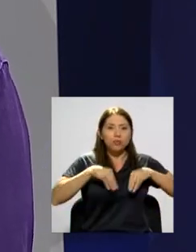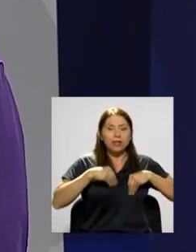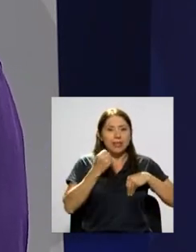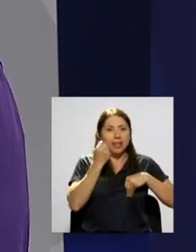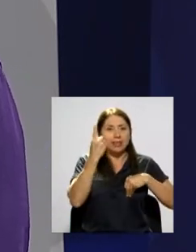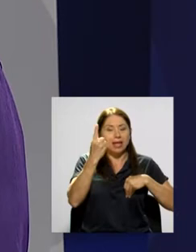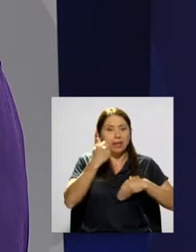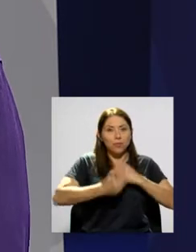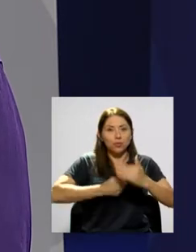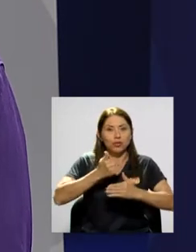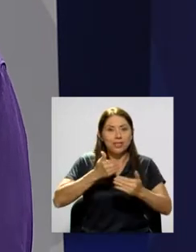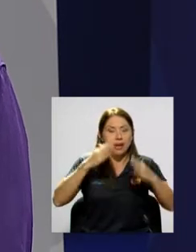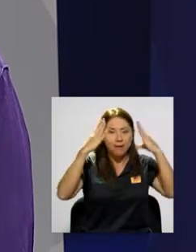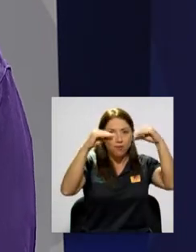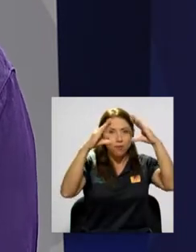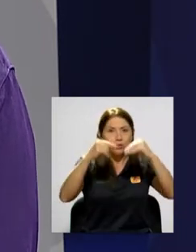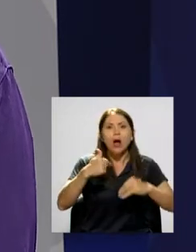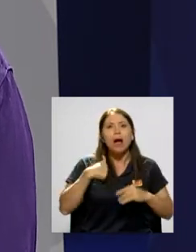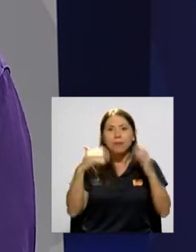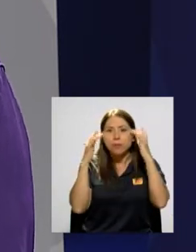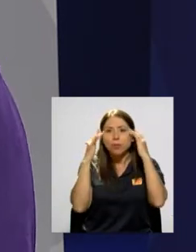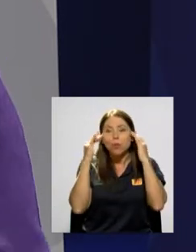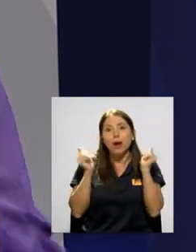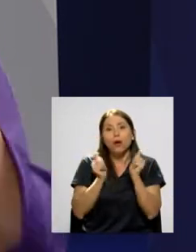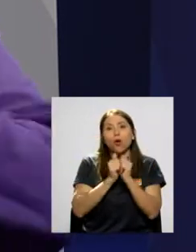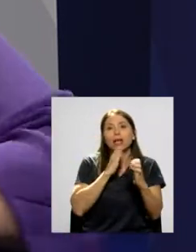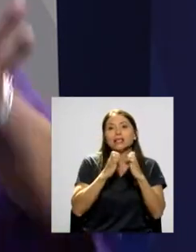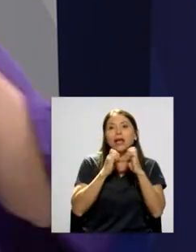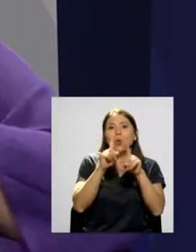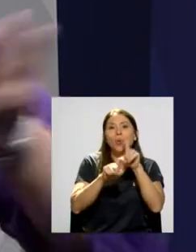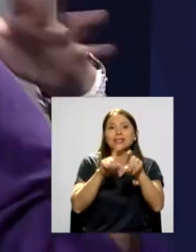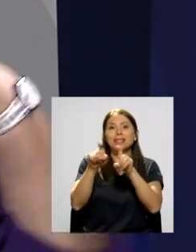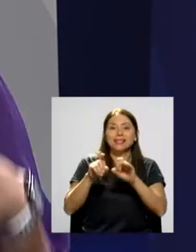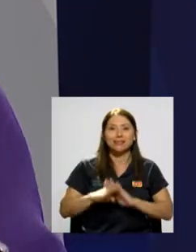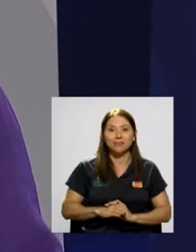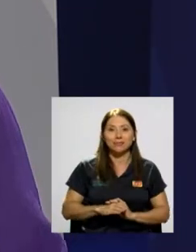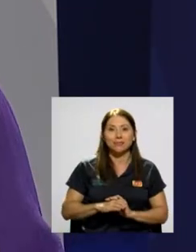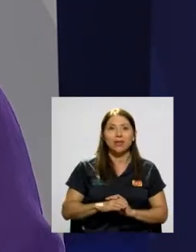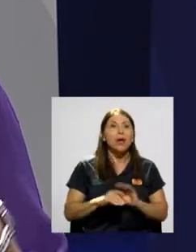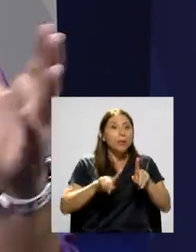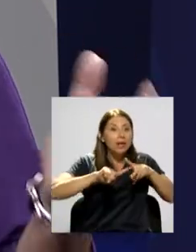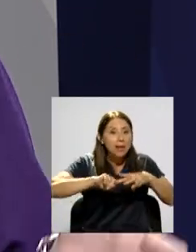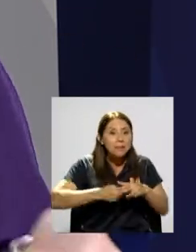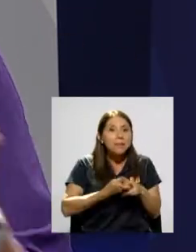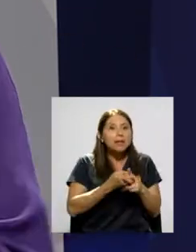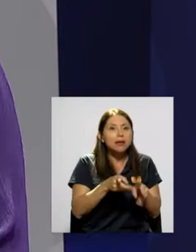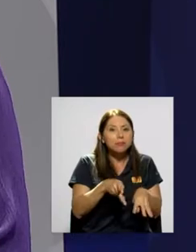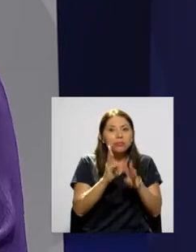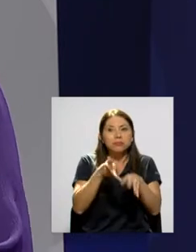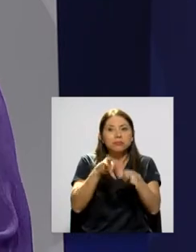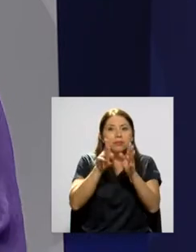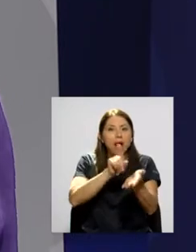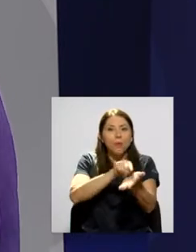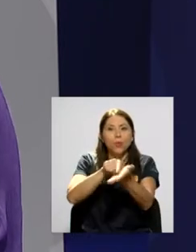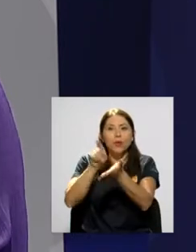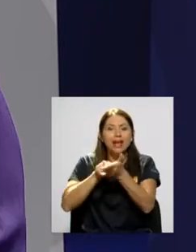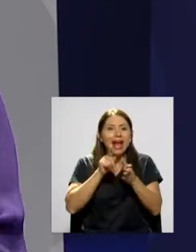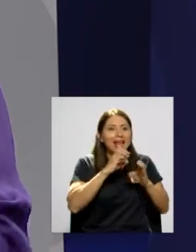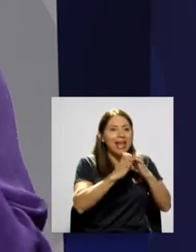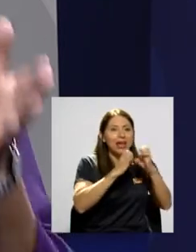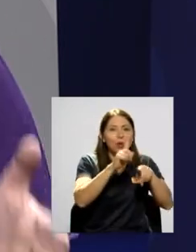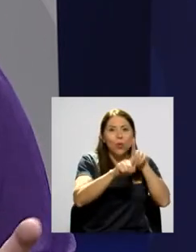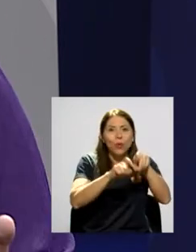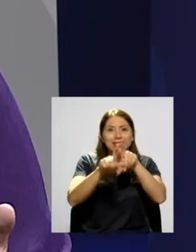información. A mí me preocupa particularmente en el caso de las encuestas, por ejemplo. Se empiezan a publicar toda serie de encuestas, encuestas en las cuales además vemos a personas